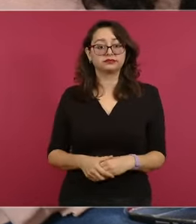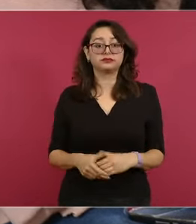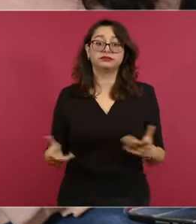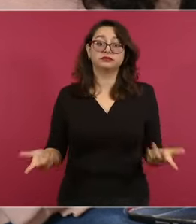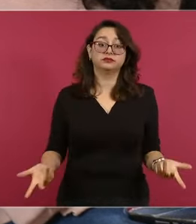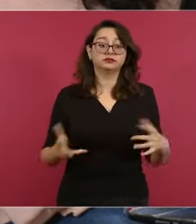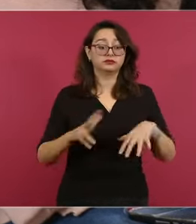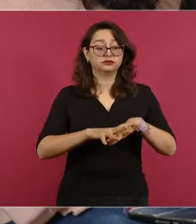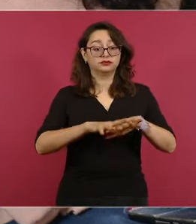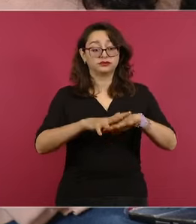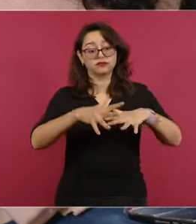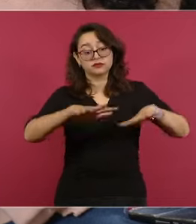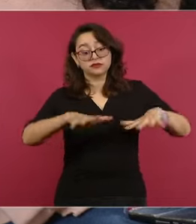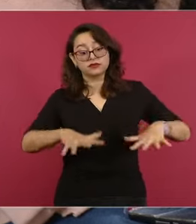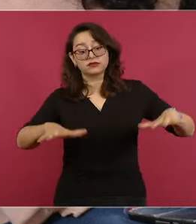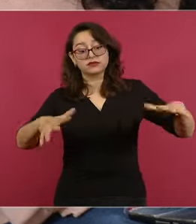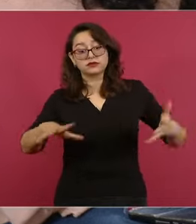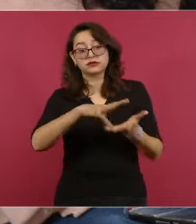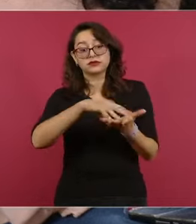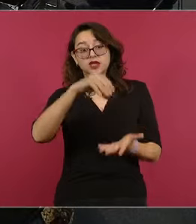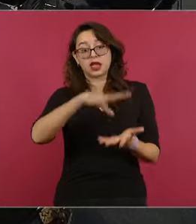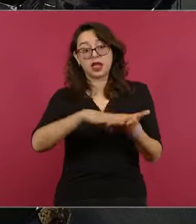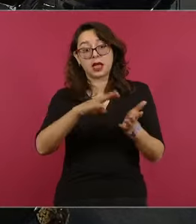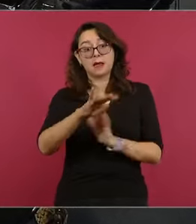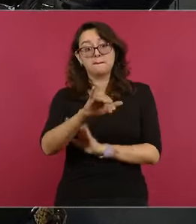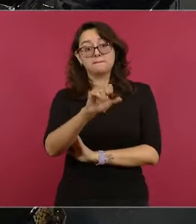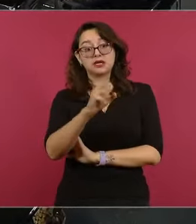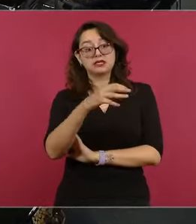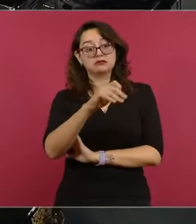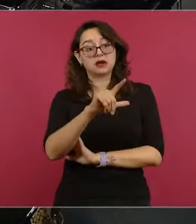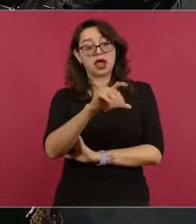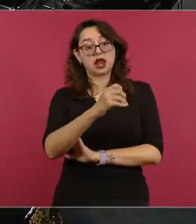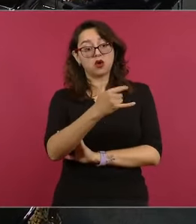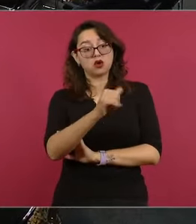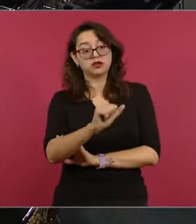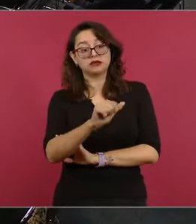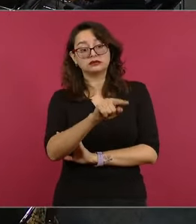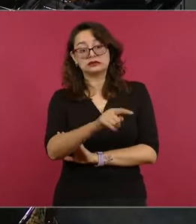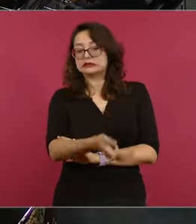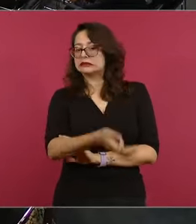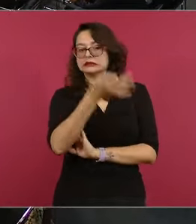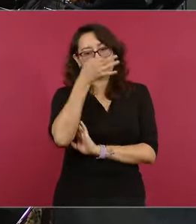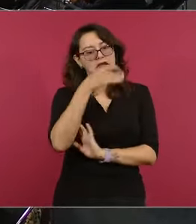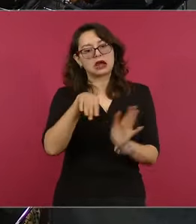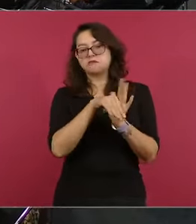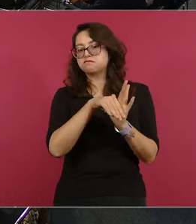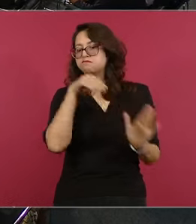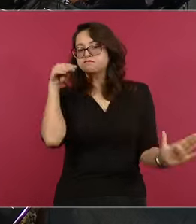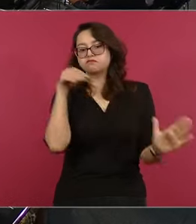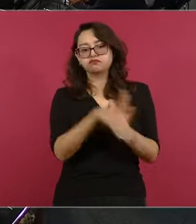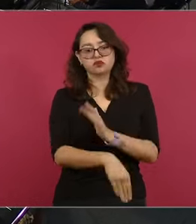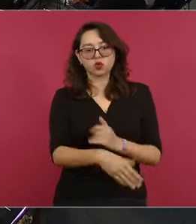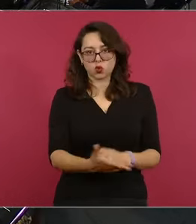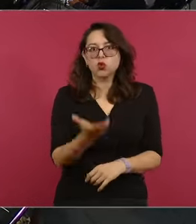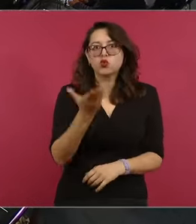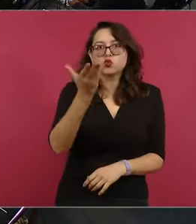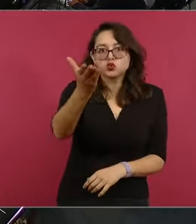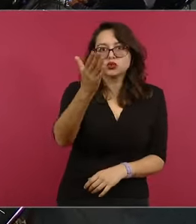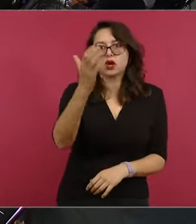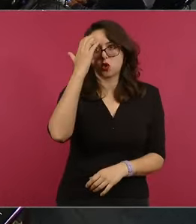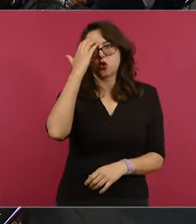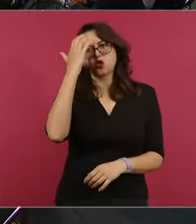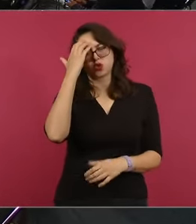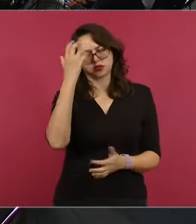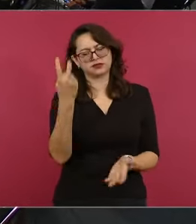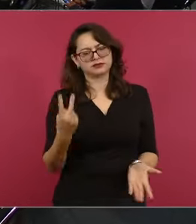Mismaloya. Usted conoce todo el país, usted estuvo en Mismaloya, es el único que ha estado ahí en